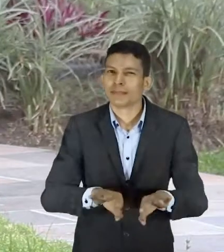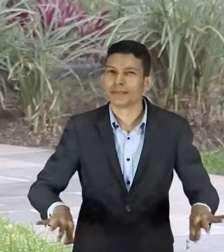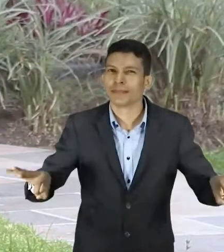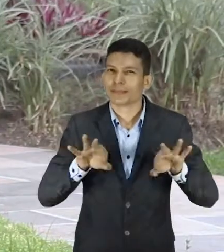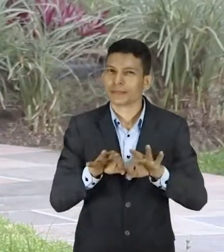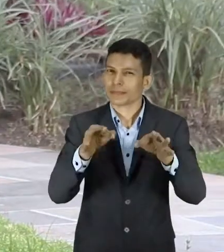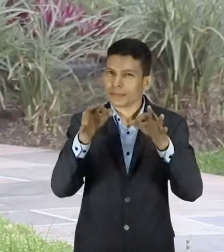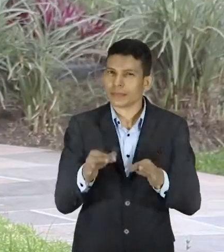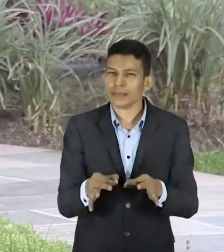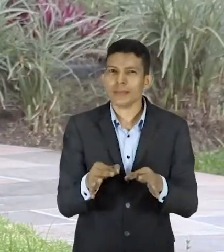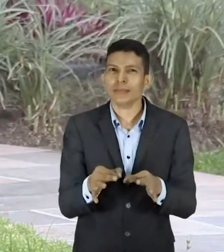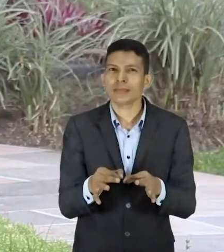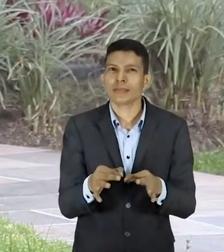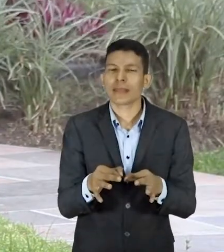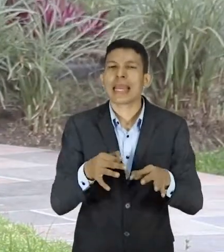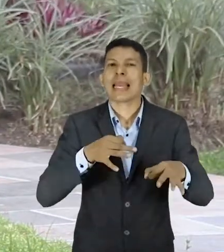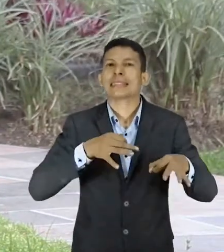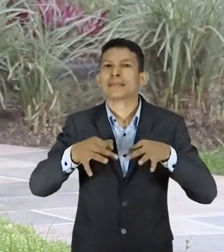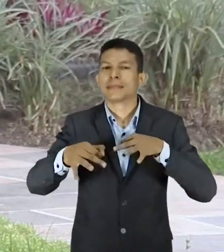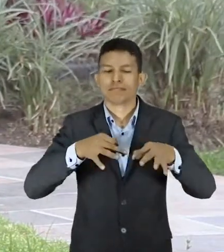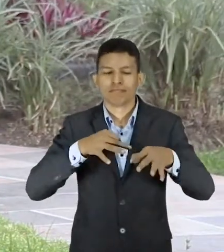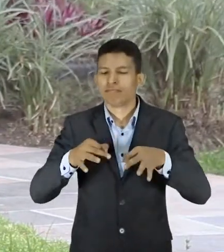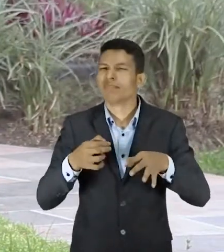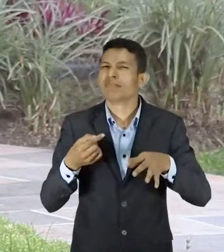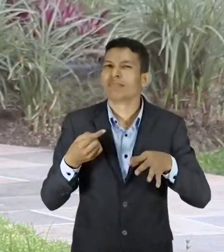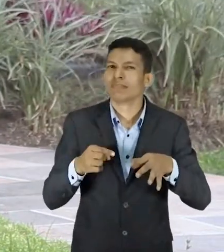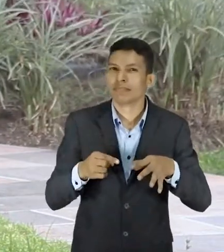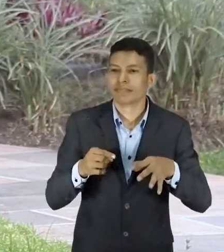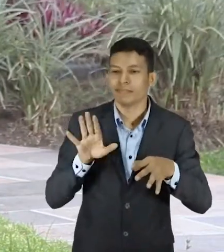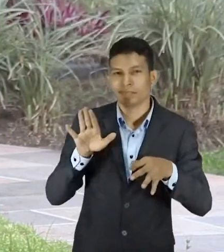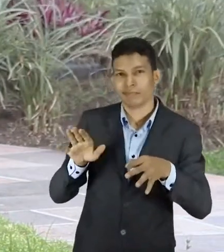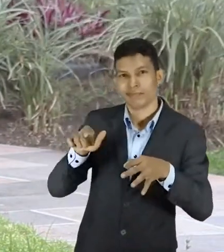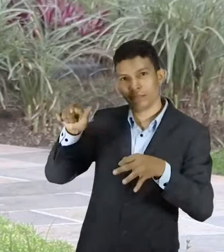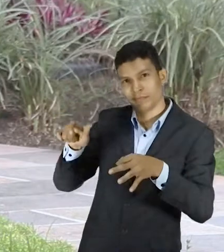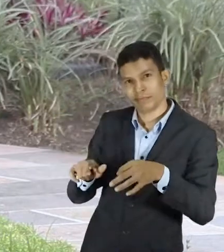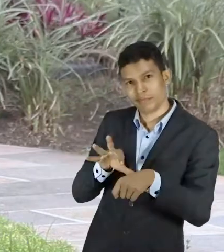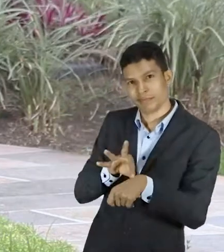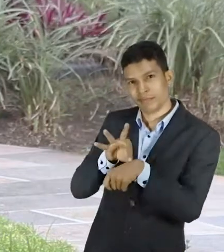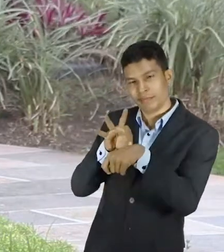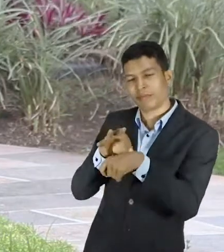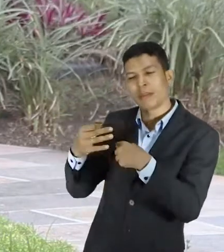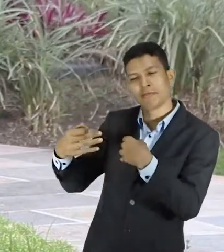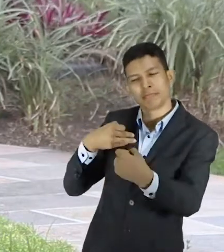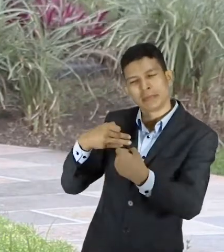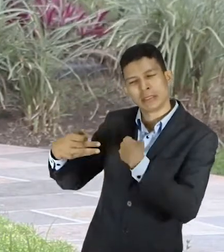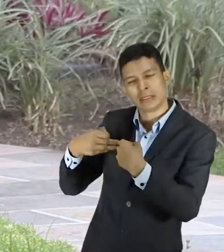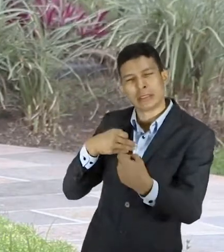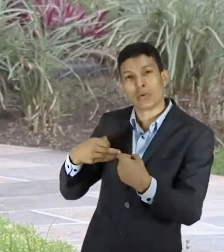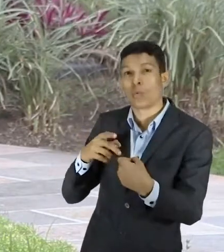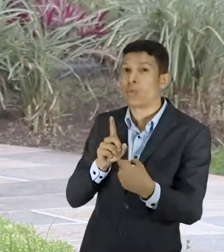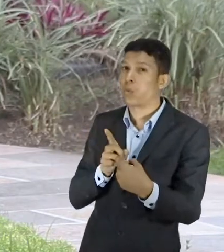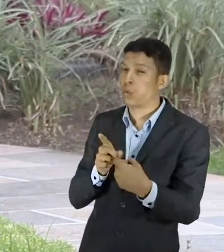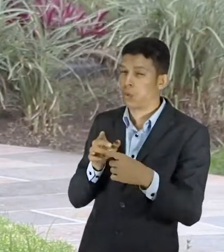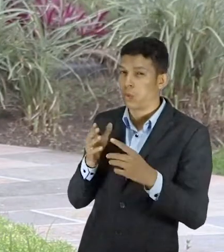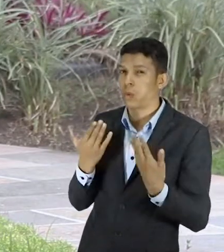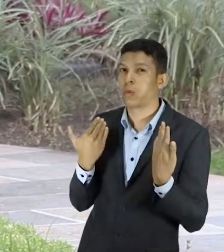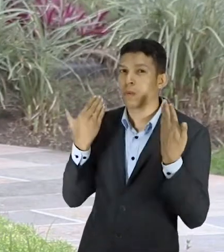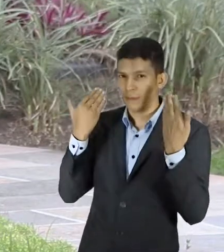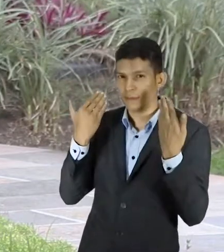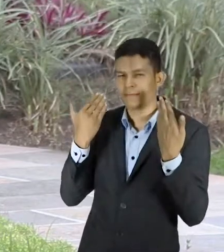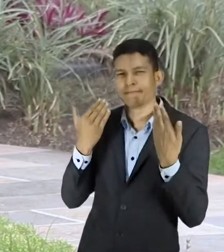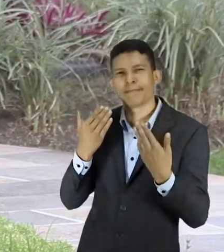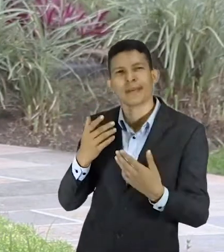Muy importante la explicación que le da a uno su médico tratante sobre